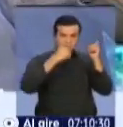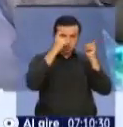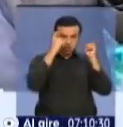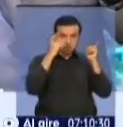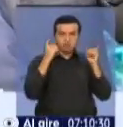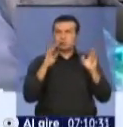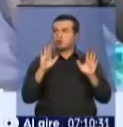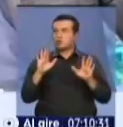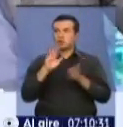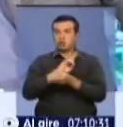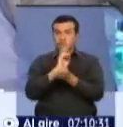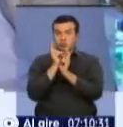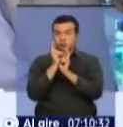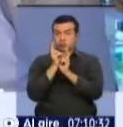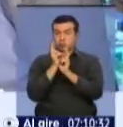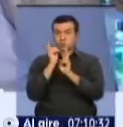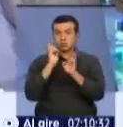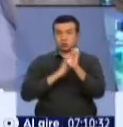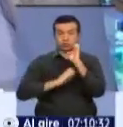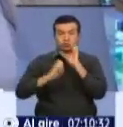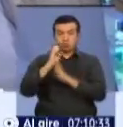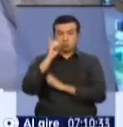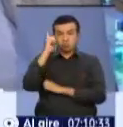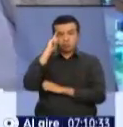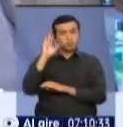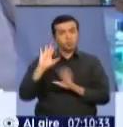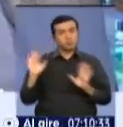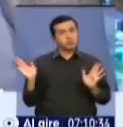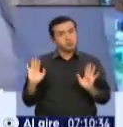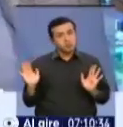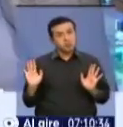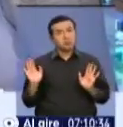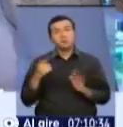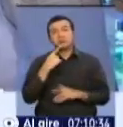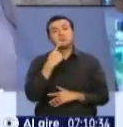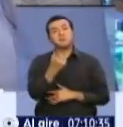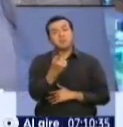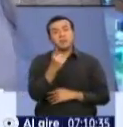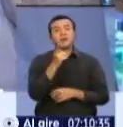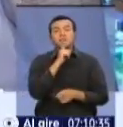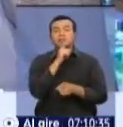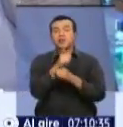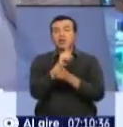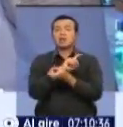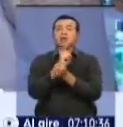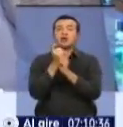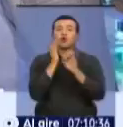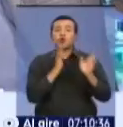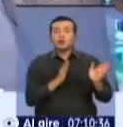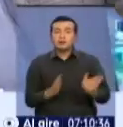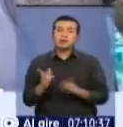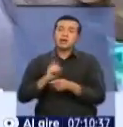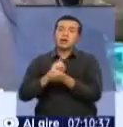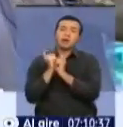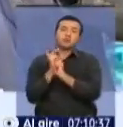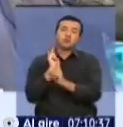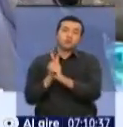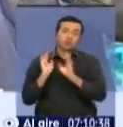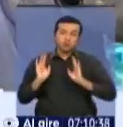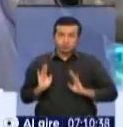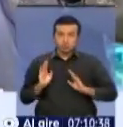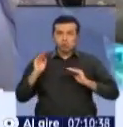eso no es reforma estructural del Estado, sino que es lo que tú acabas de mencionar, una reorganización